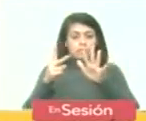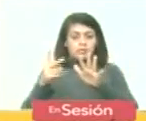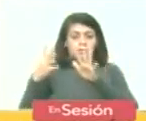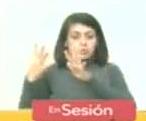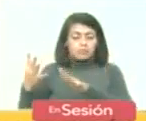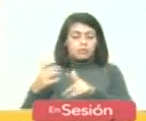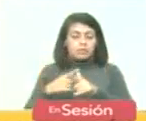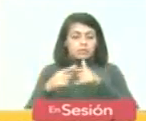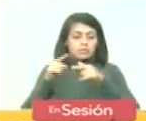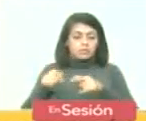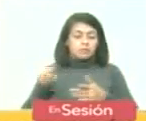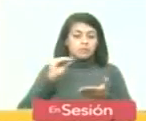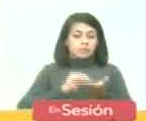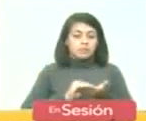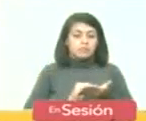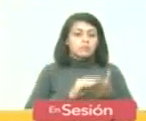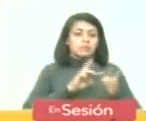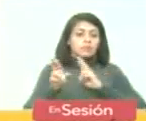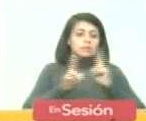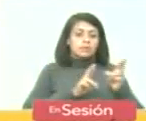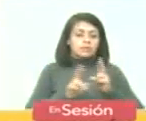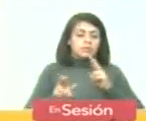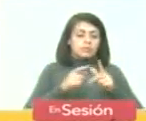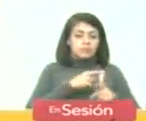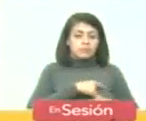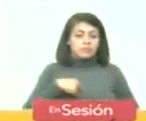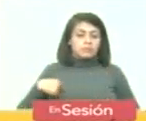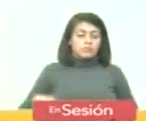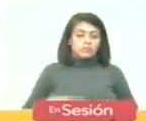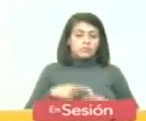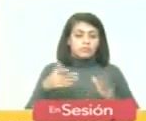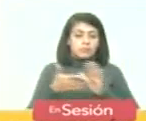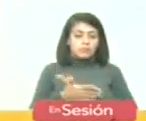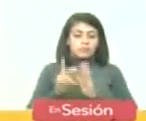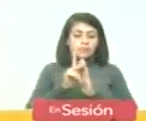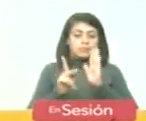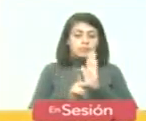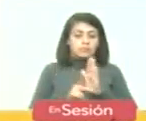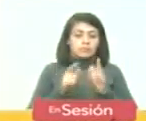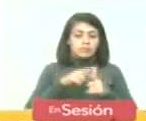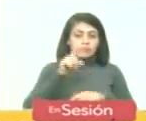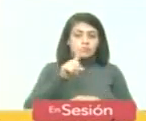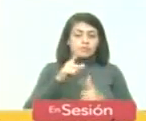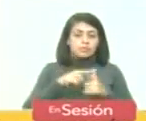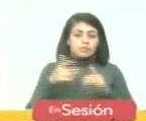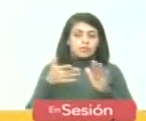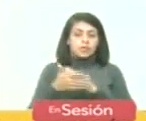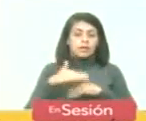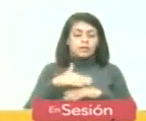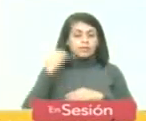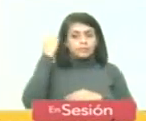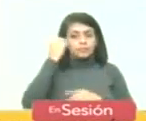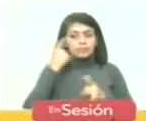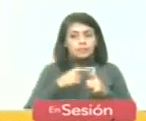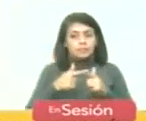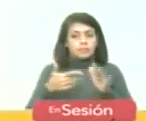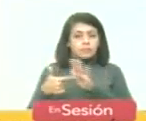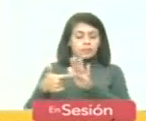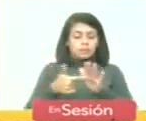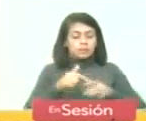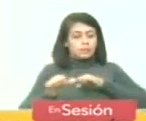1979 restablece sus relaciones diplomáticas con China bajo el principio de una sola China. Considerando que